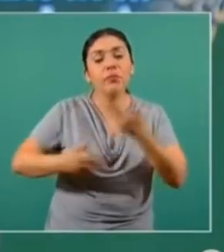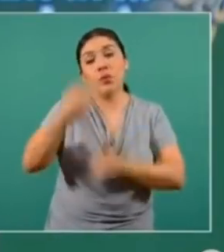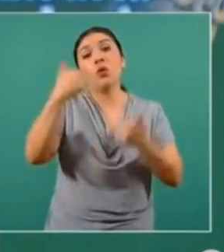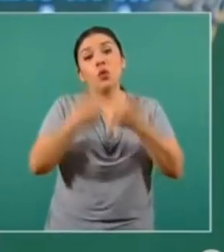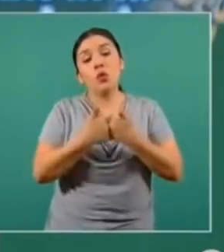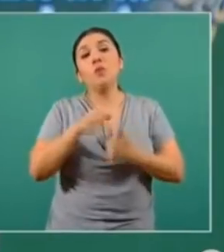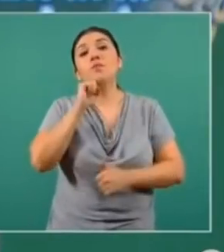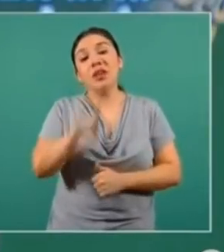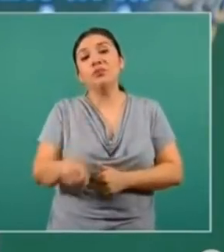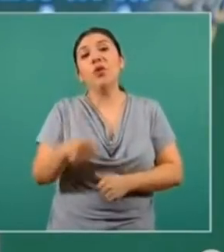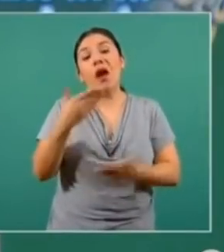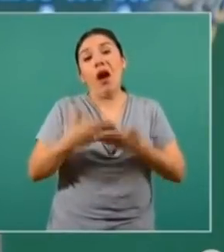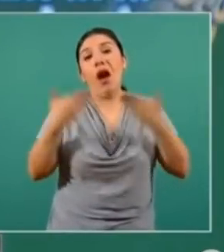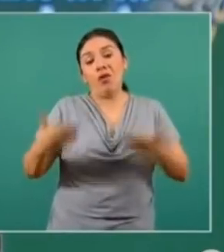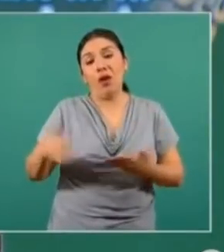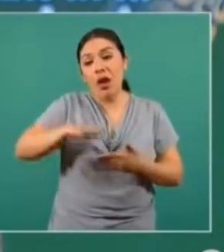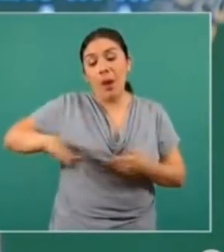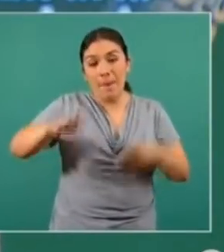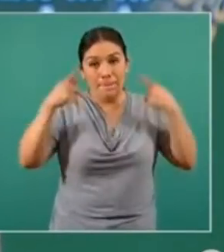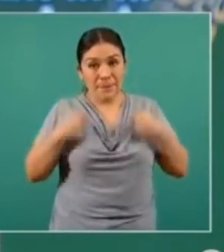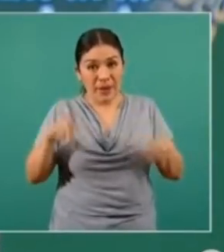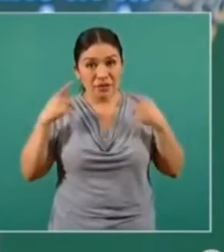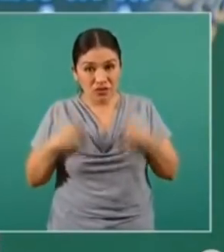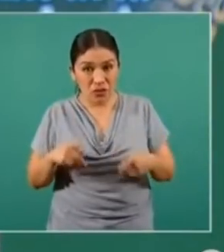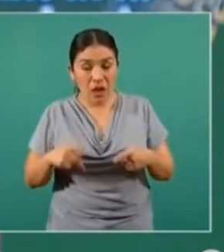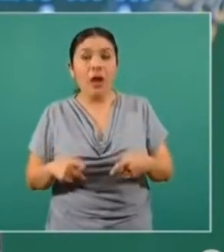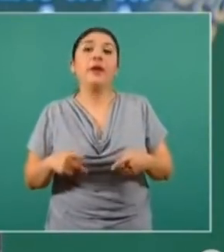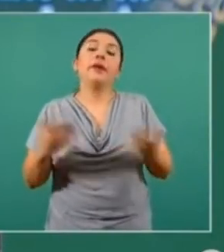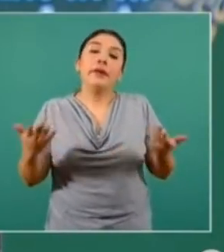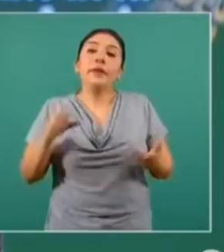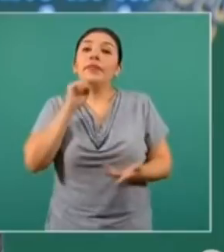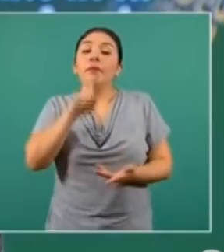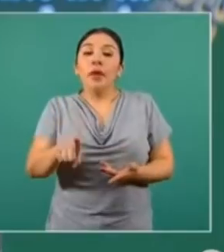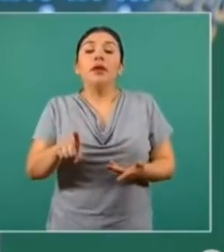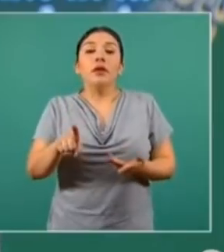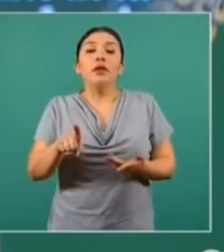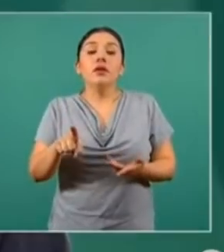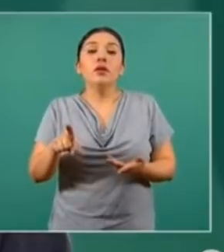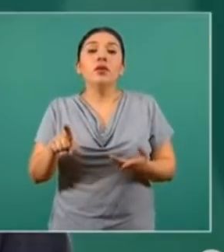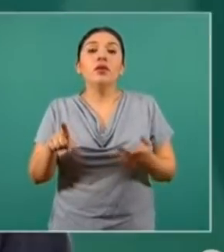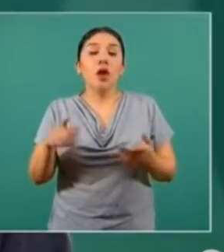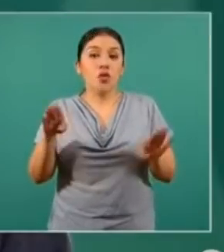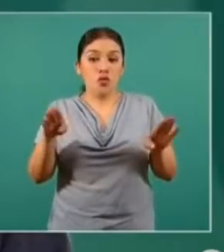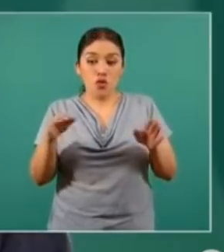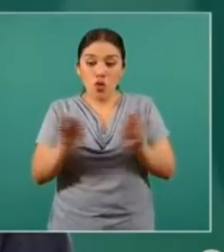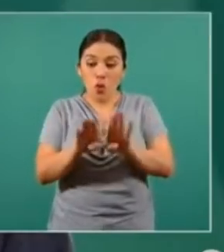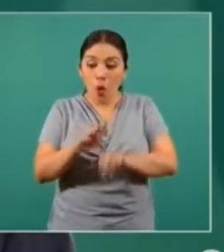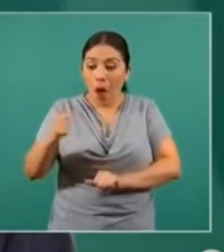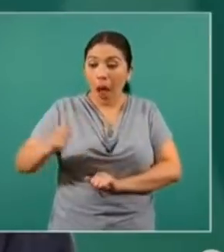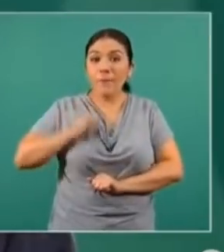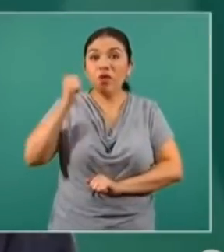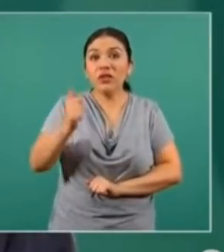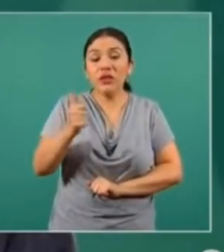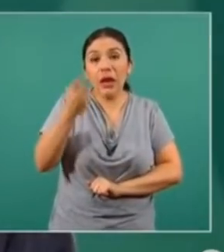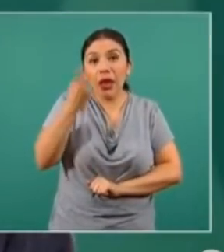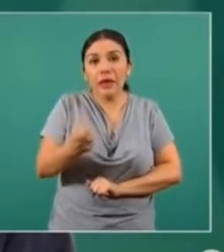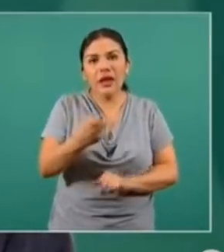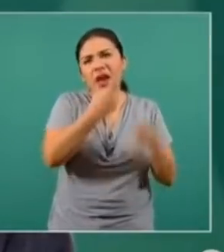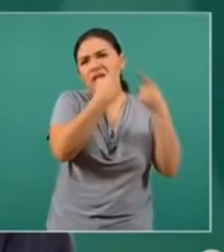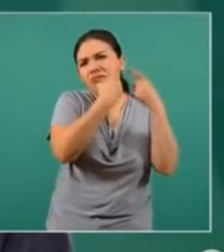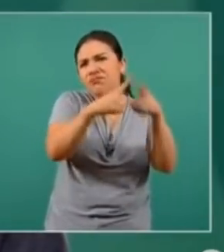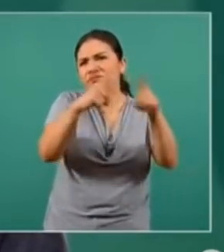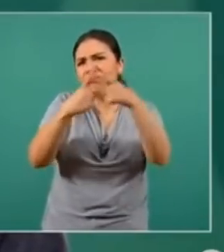con el pueblo, con la ciudadanía y desde luego también aprovechando la riqueza, la